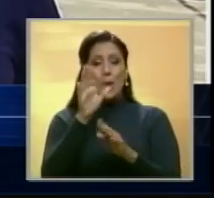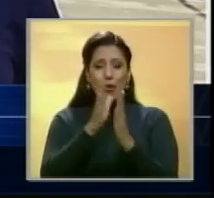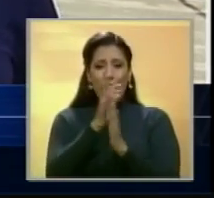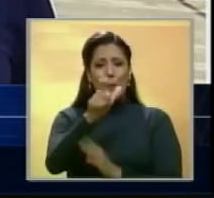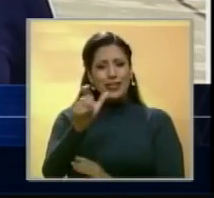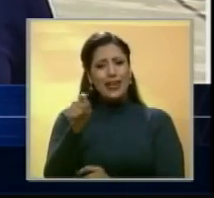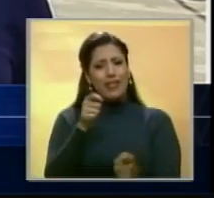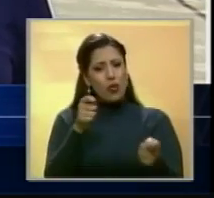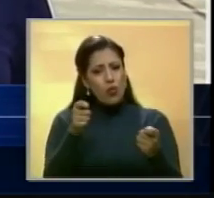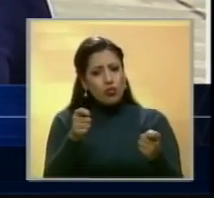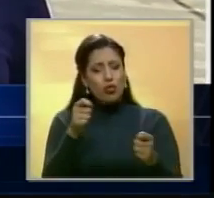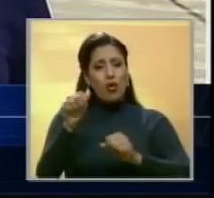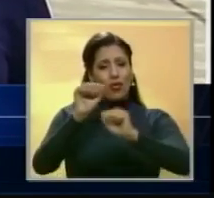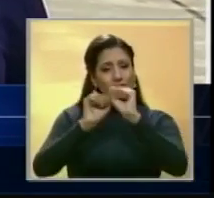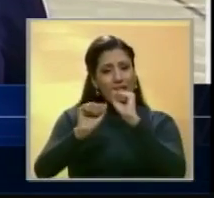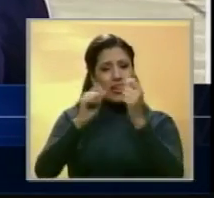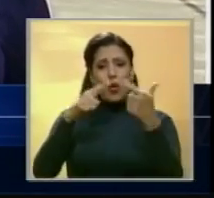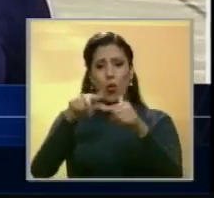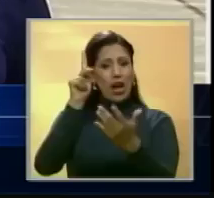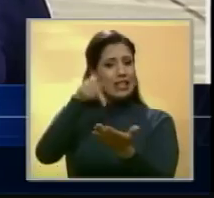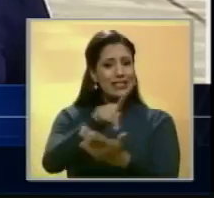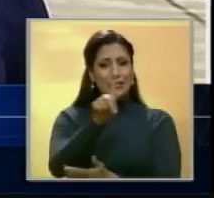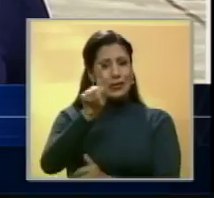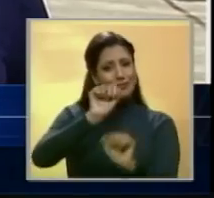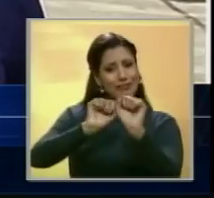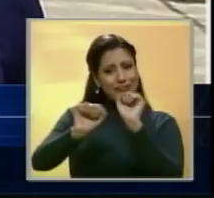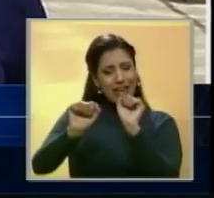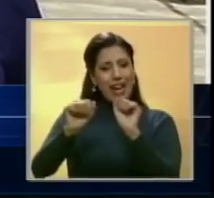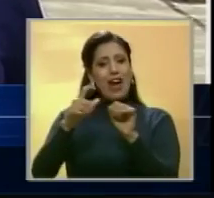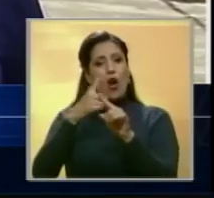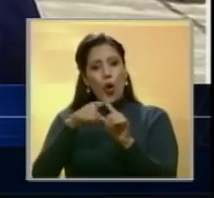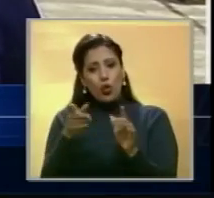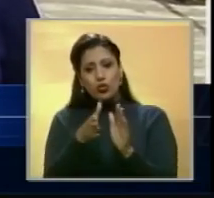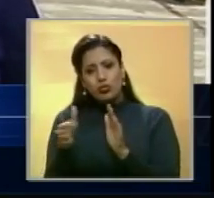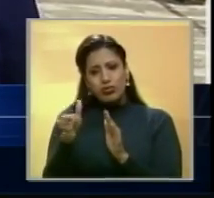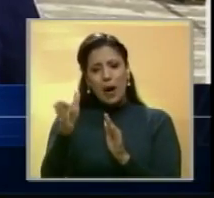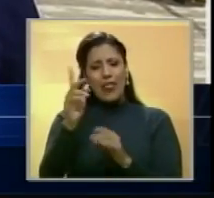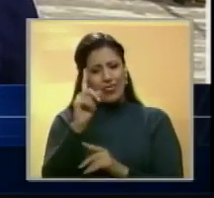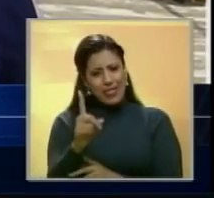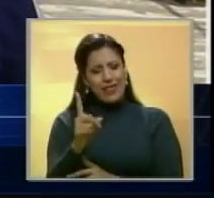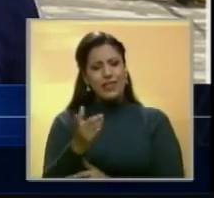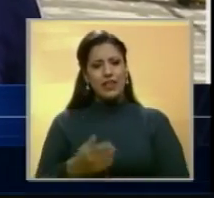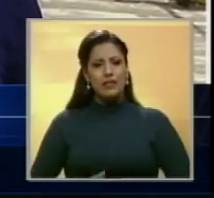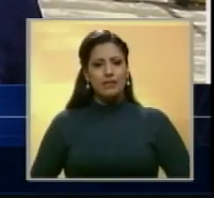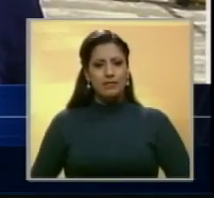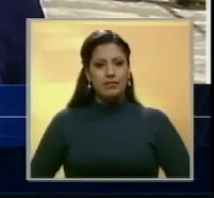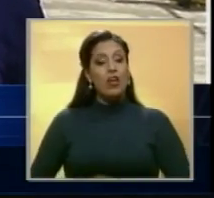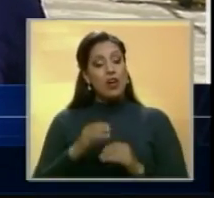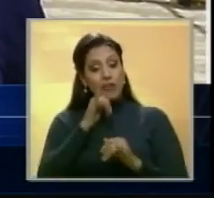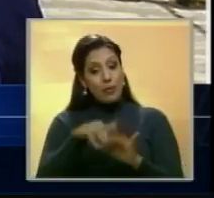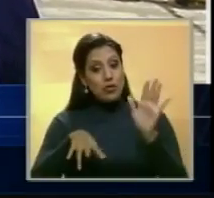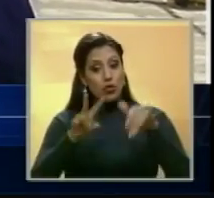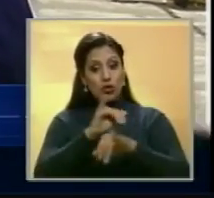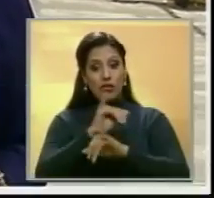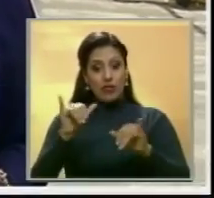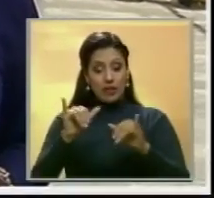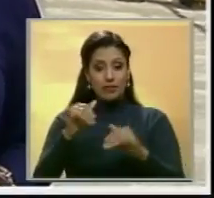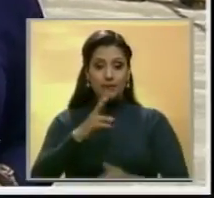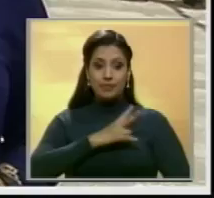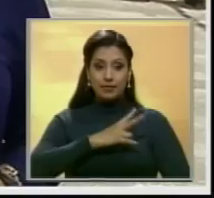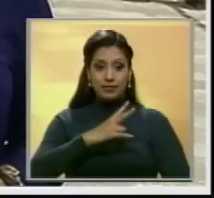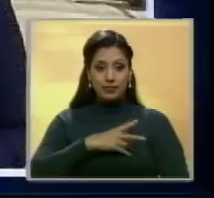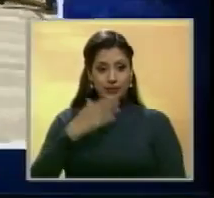personas tomen entonces previsiones para evitar estas vías que se encuentran ahora totalmente trancadas. Con esta información retornen con más de la